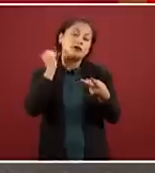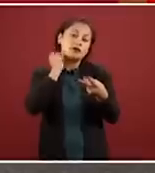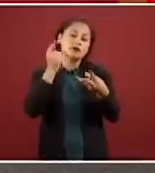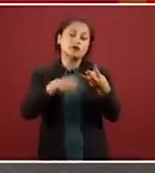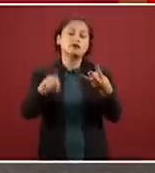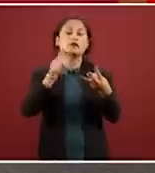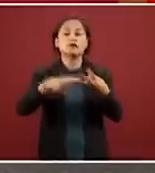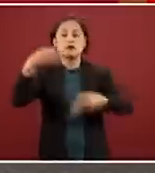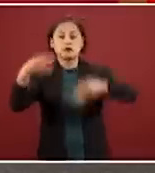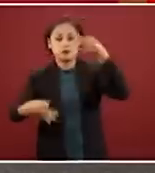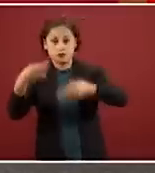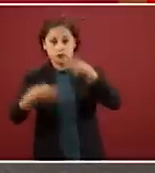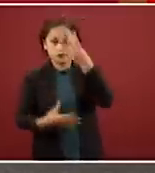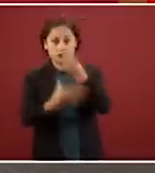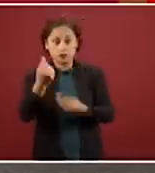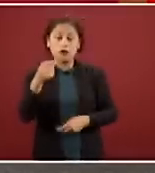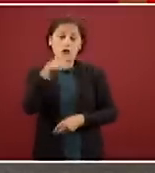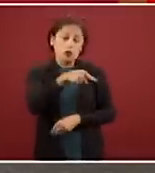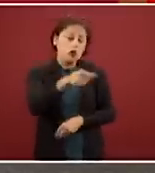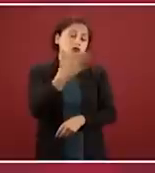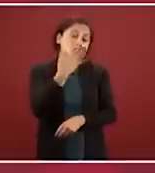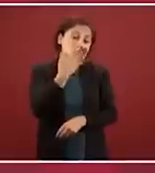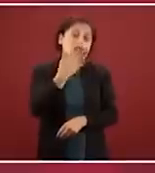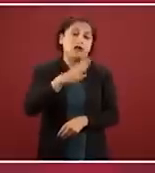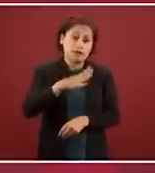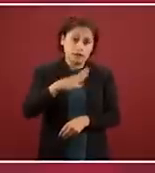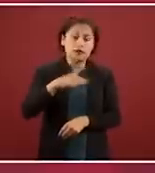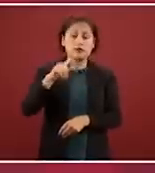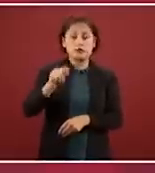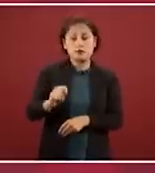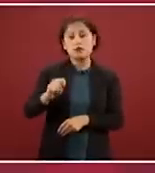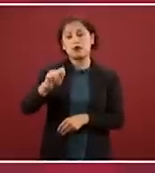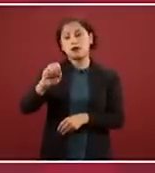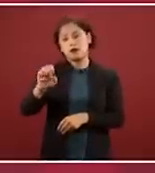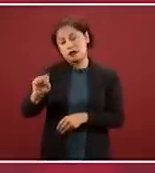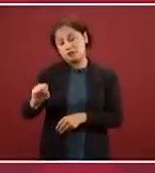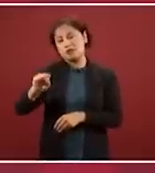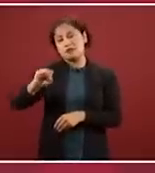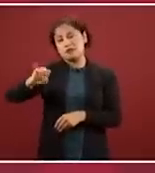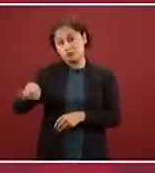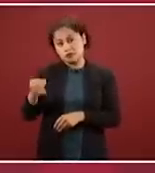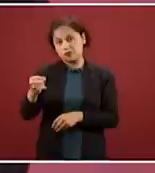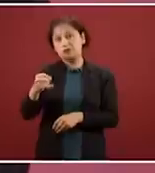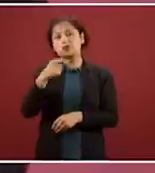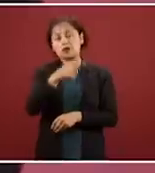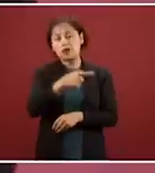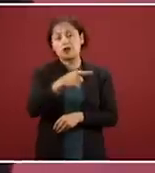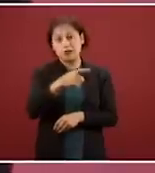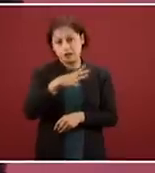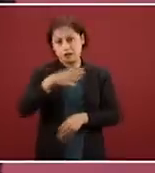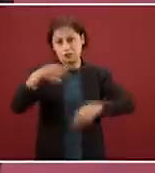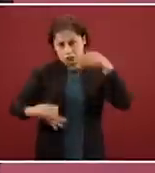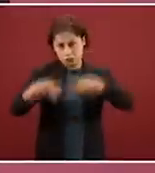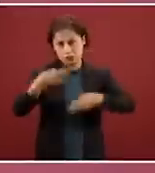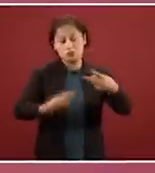Existe en Sonora el Tribunal Superior de Justicia, que representa al Poder Judicial, existe el